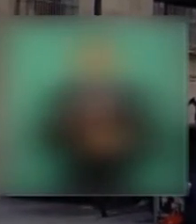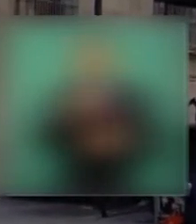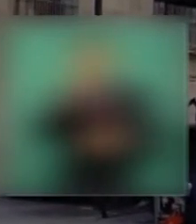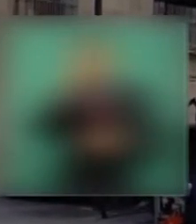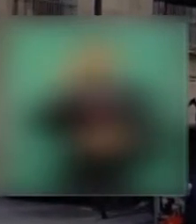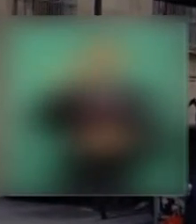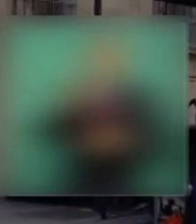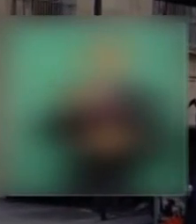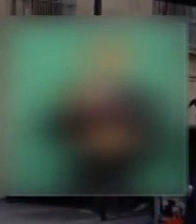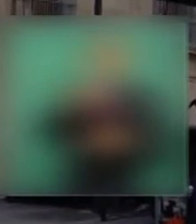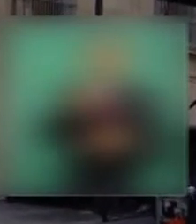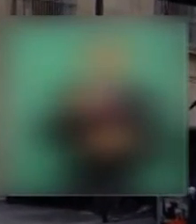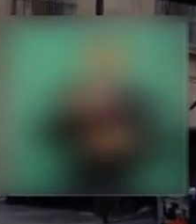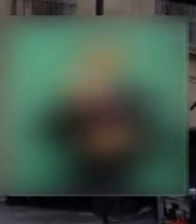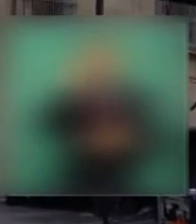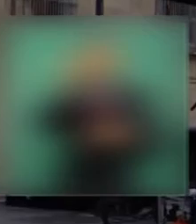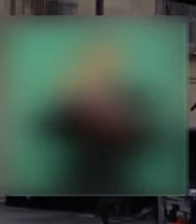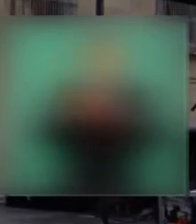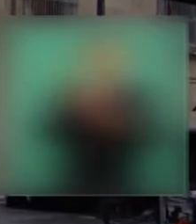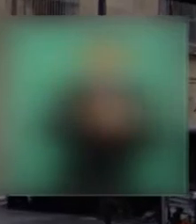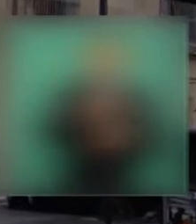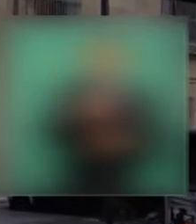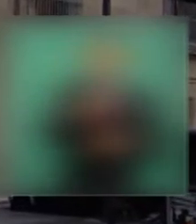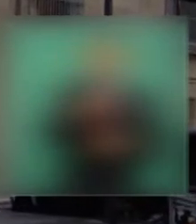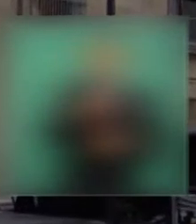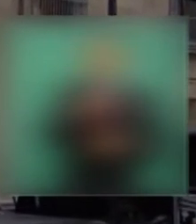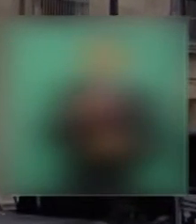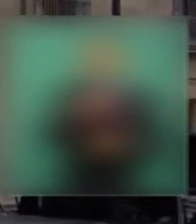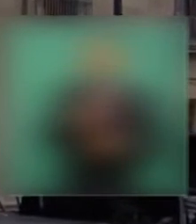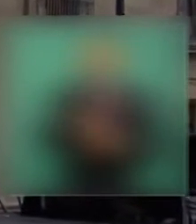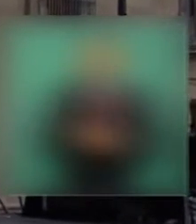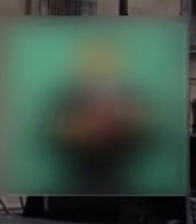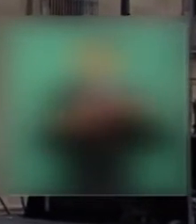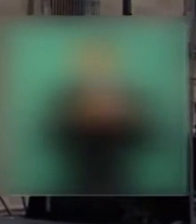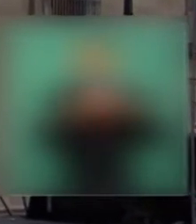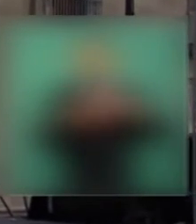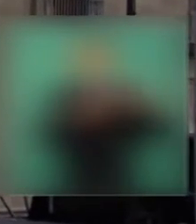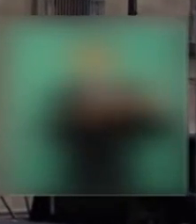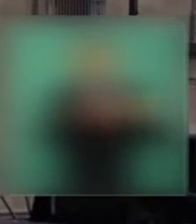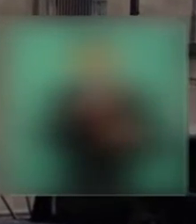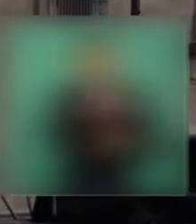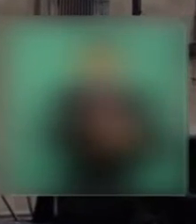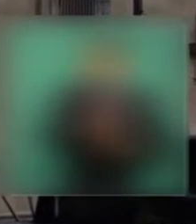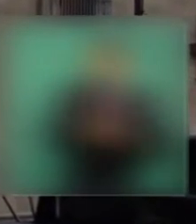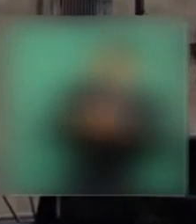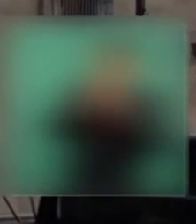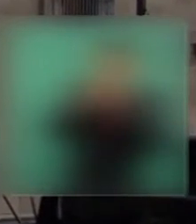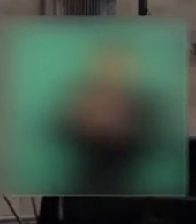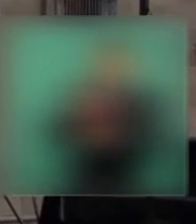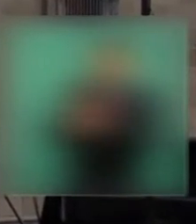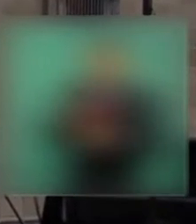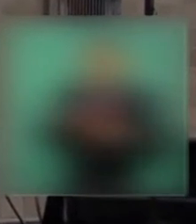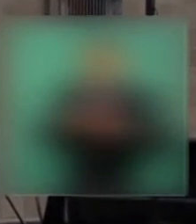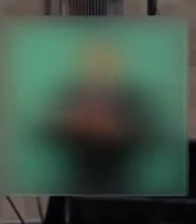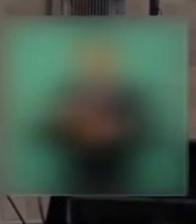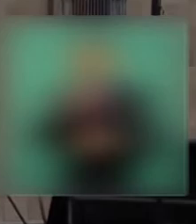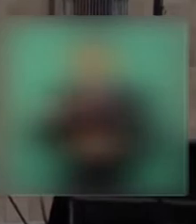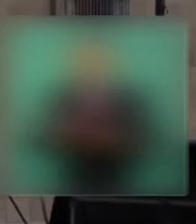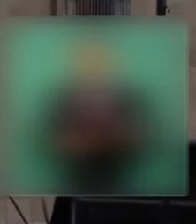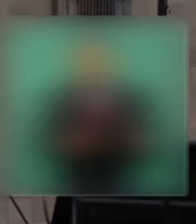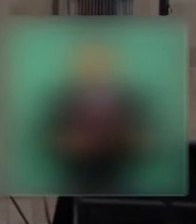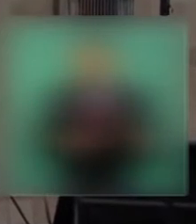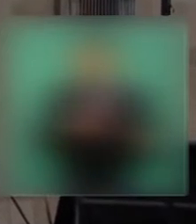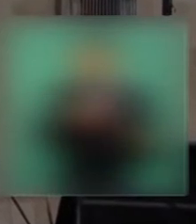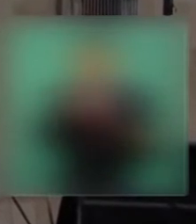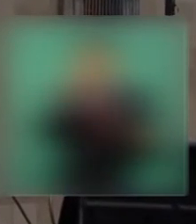con motivo de la conmemoración de México Independiente se creó la colección 21 para el 21. El presidente de México precisó que el gobierno ya no representa a una